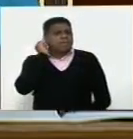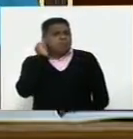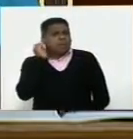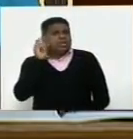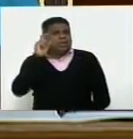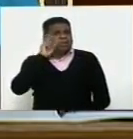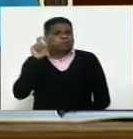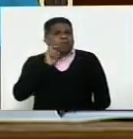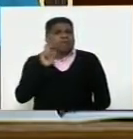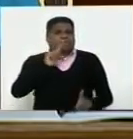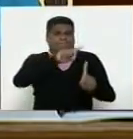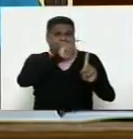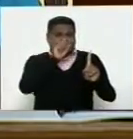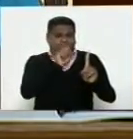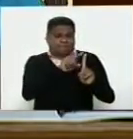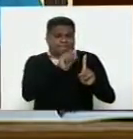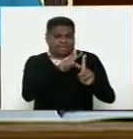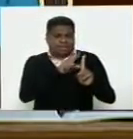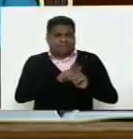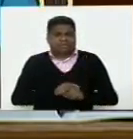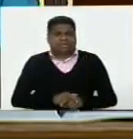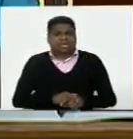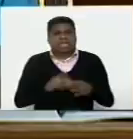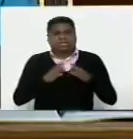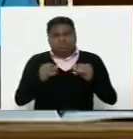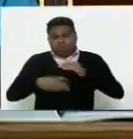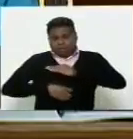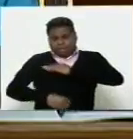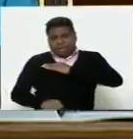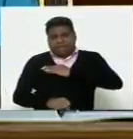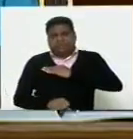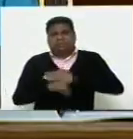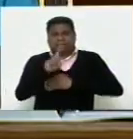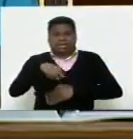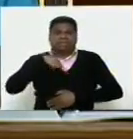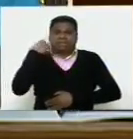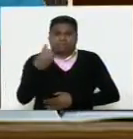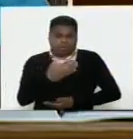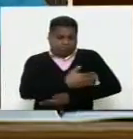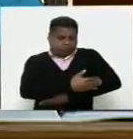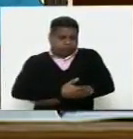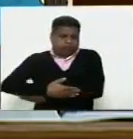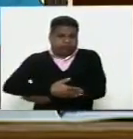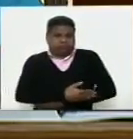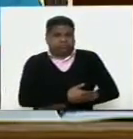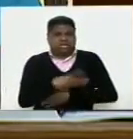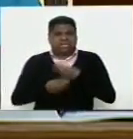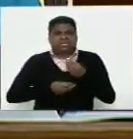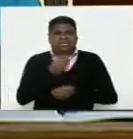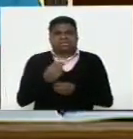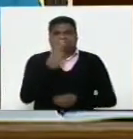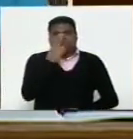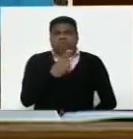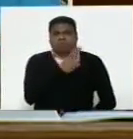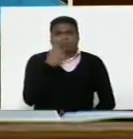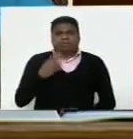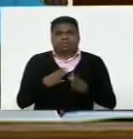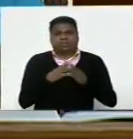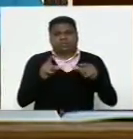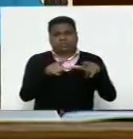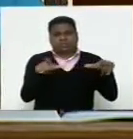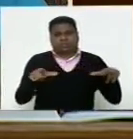o SIDA durante la gestación, trabajo de parto, parto y posparto, en cumplimiento de las pautas establecidas para